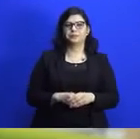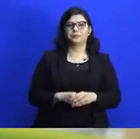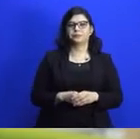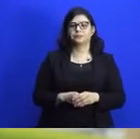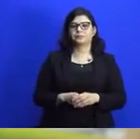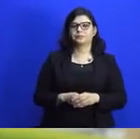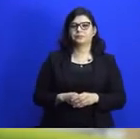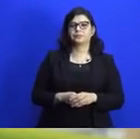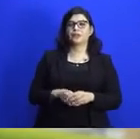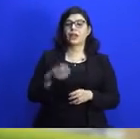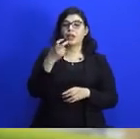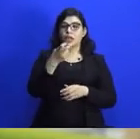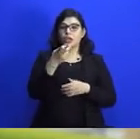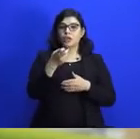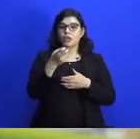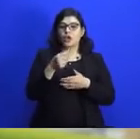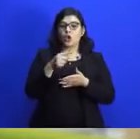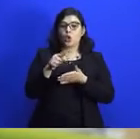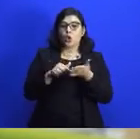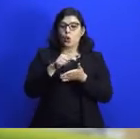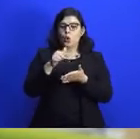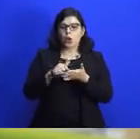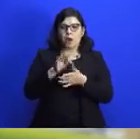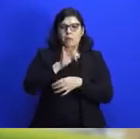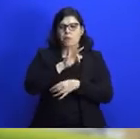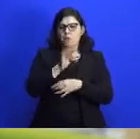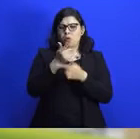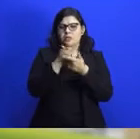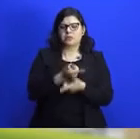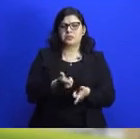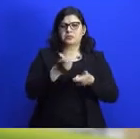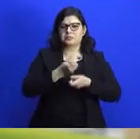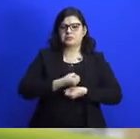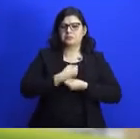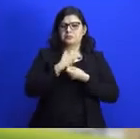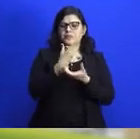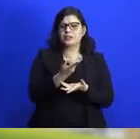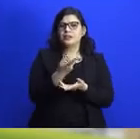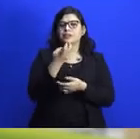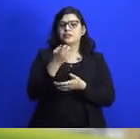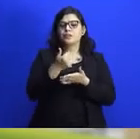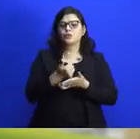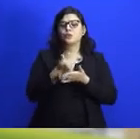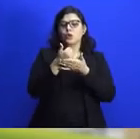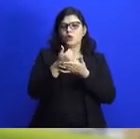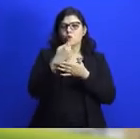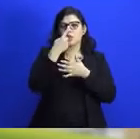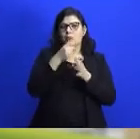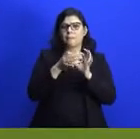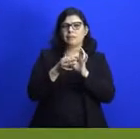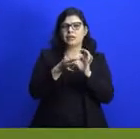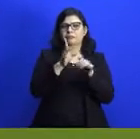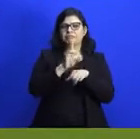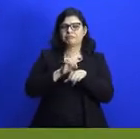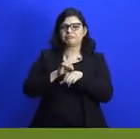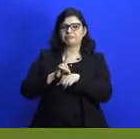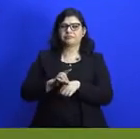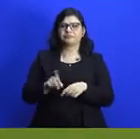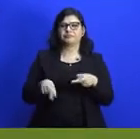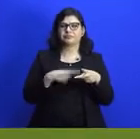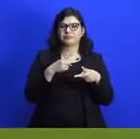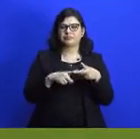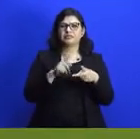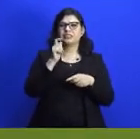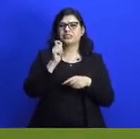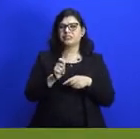integrado dentro de la frase corporativa de este es el lugar, donde puede ser vos en este caso, lo que garantiza que sea parte de nuestra cultura organizacional durante todos los días. En segundo lugar, es